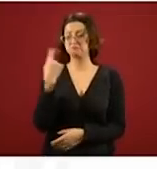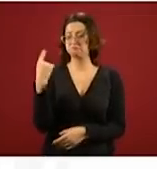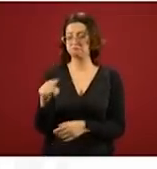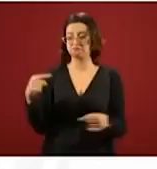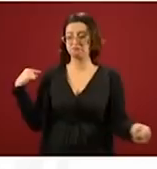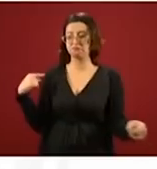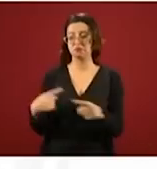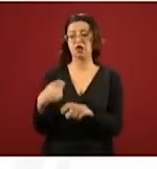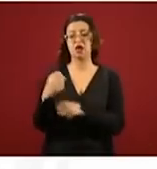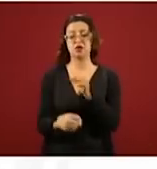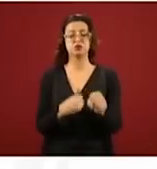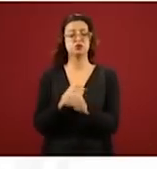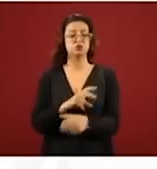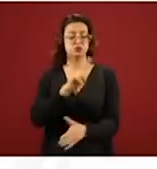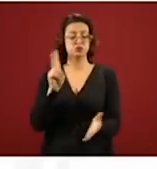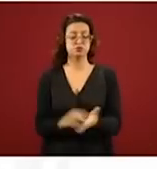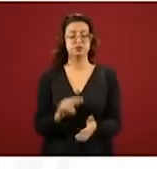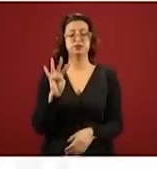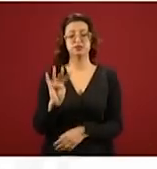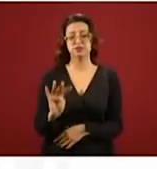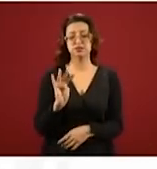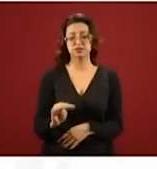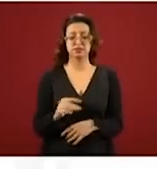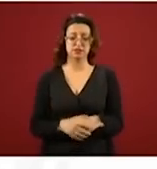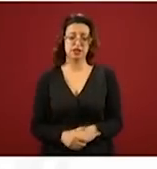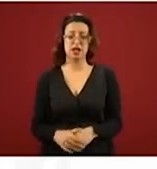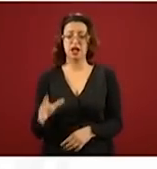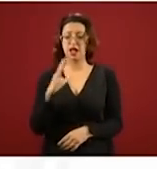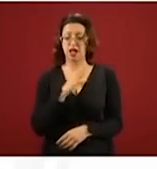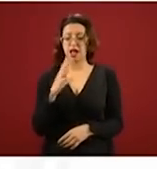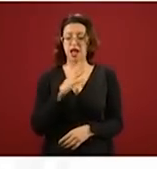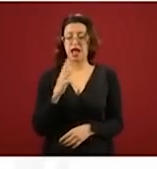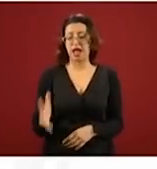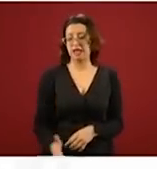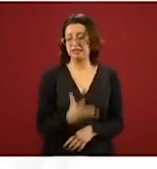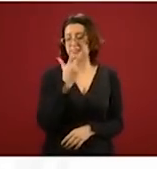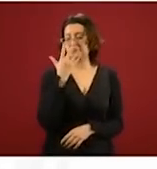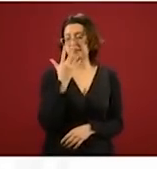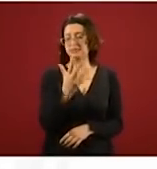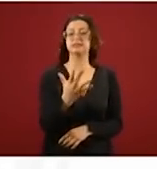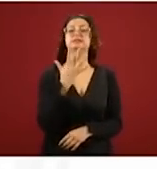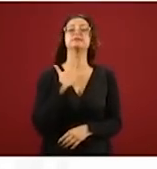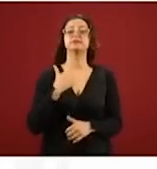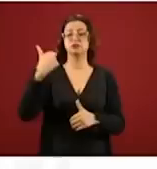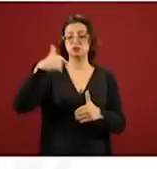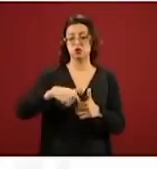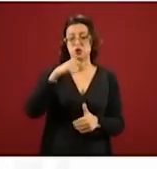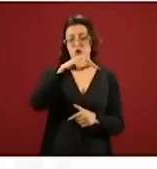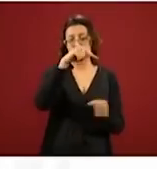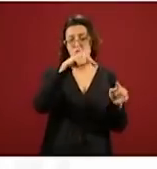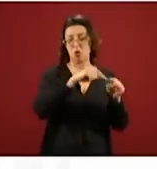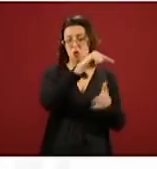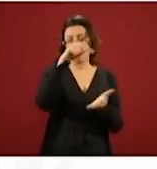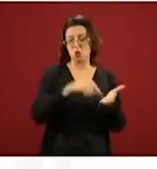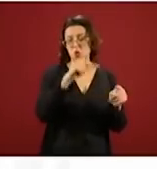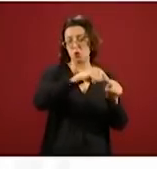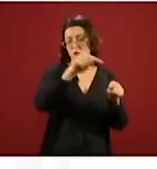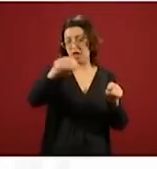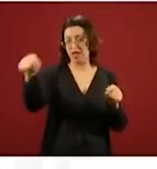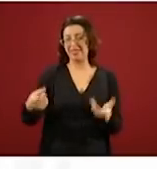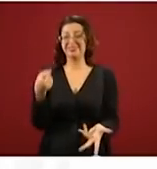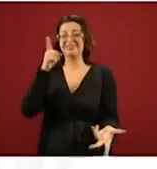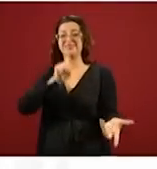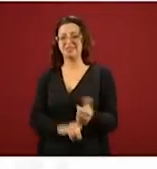largo del año 2019 encontramos cinco gasolineras con rastrillos este aparatito para para robar que estoy